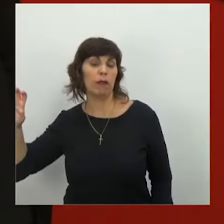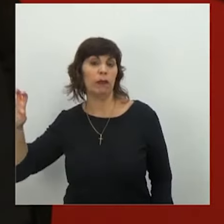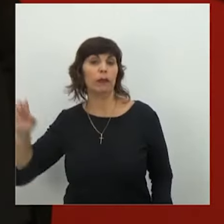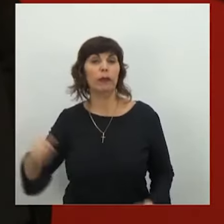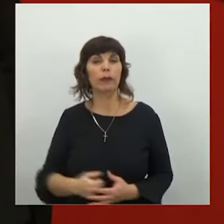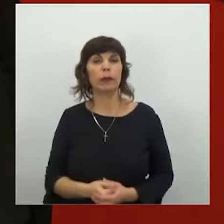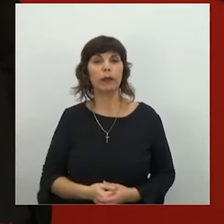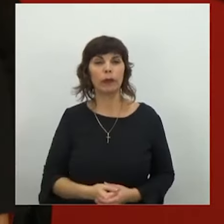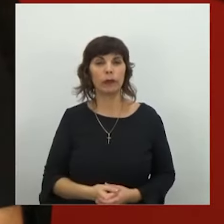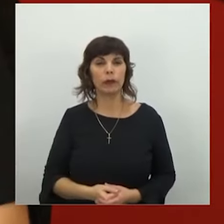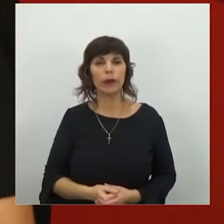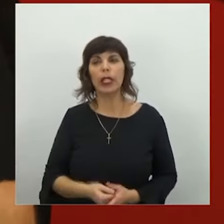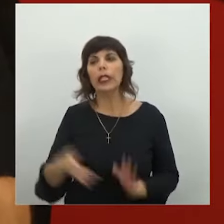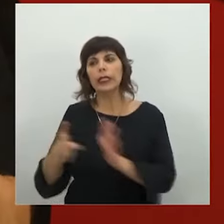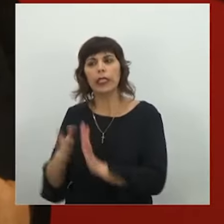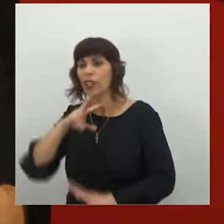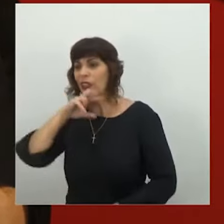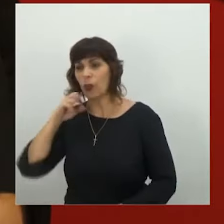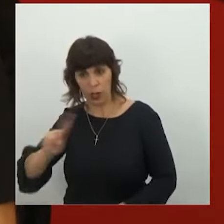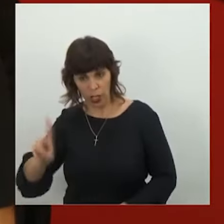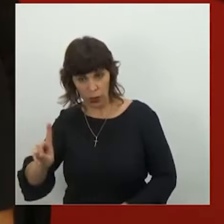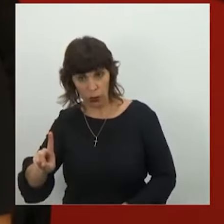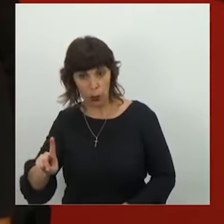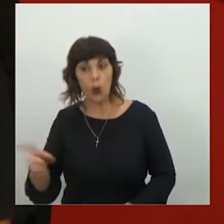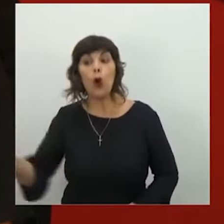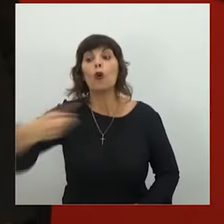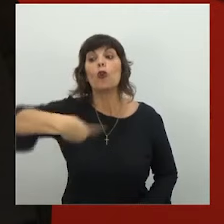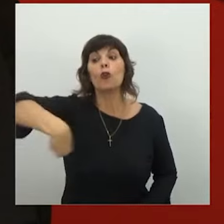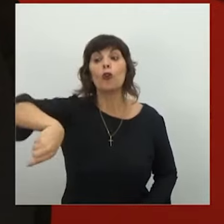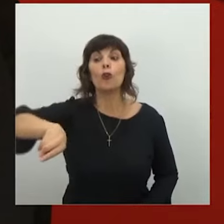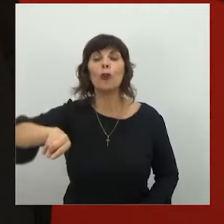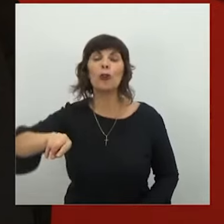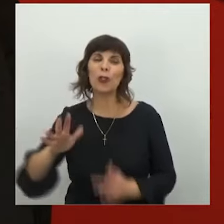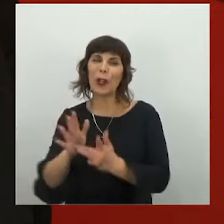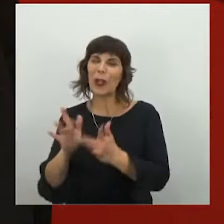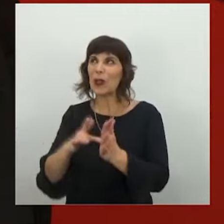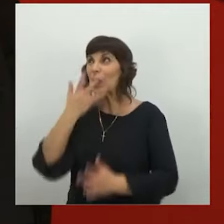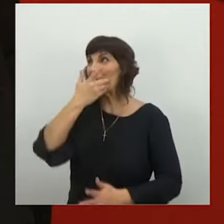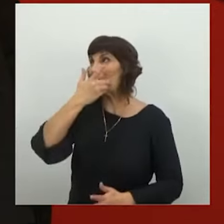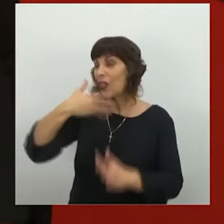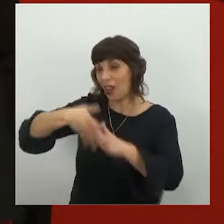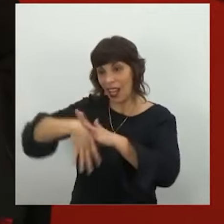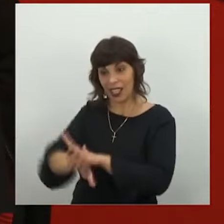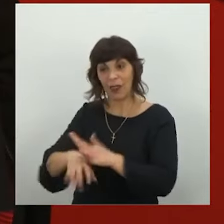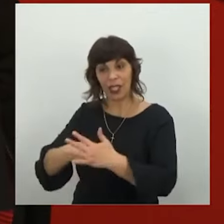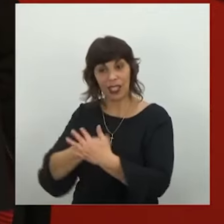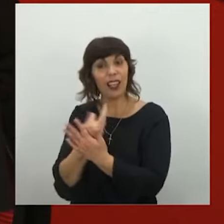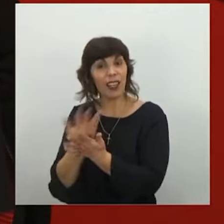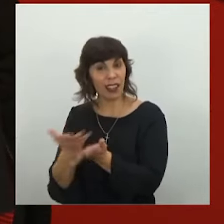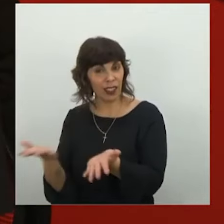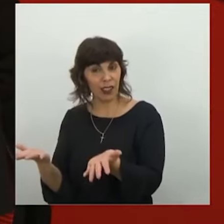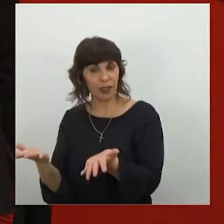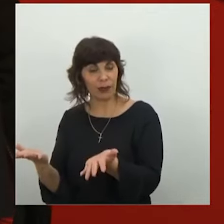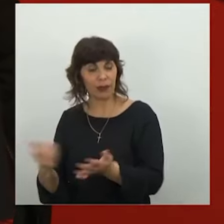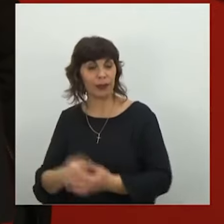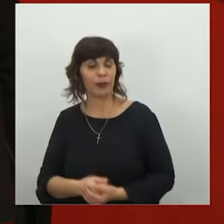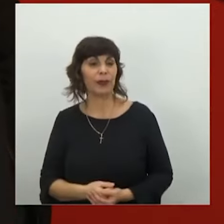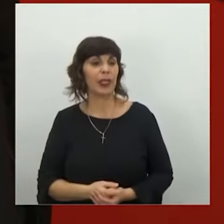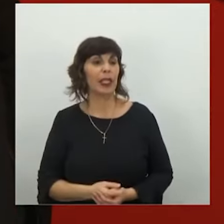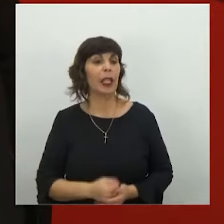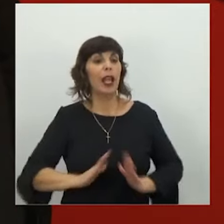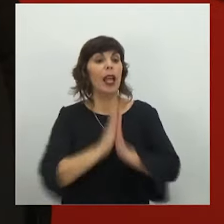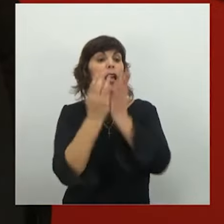judíos, nosotros conocimos a Jesucristo por su gracia. La Biblia dice, lo que no me buscaron,